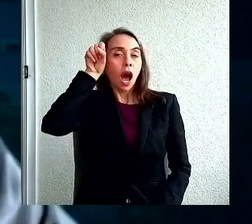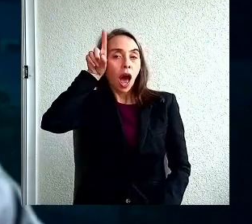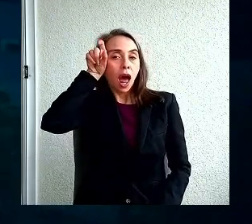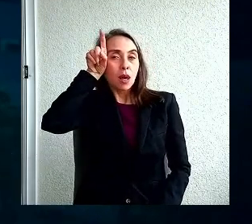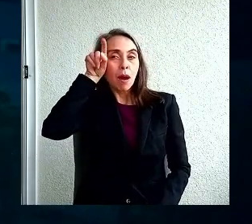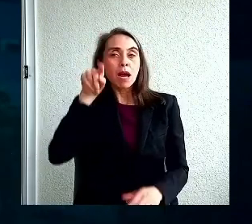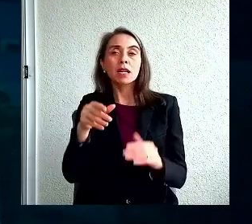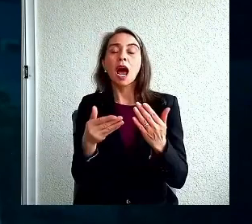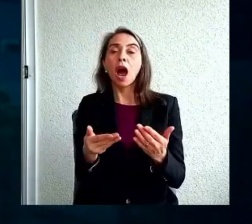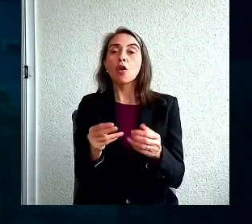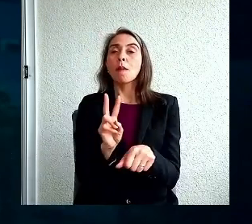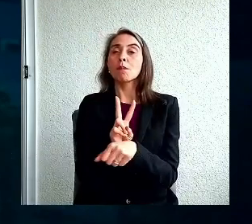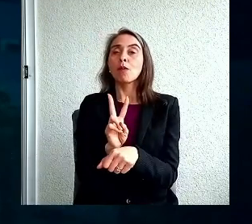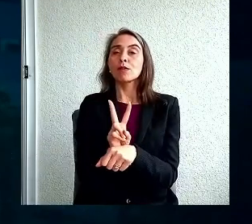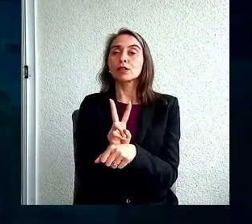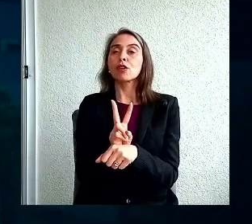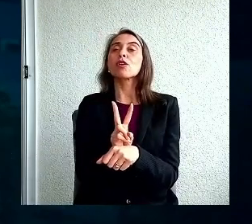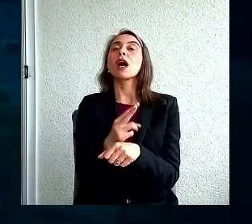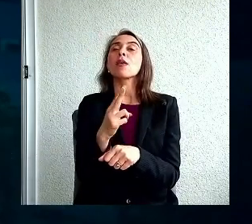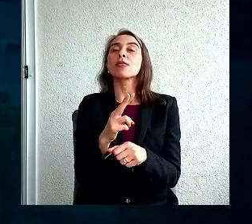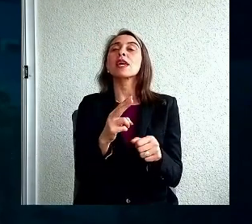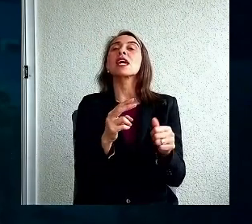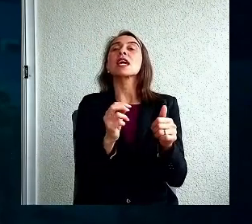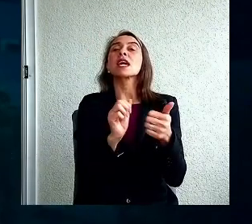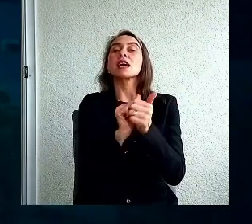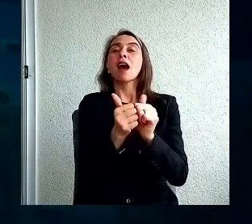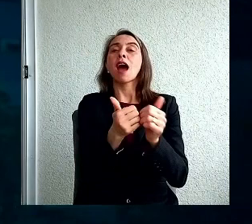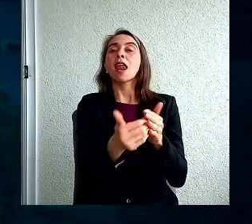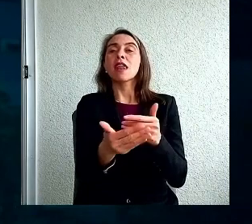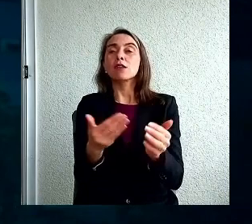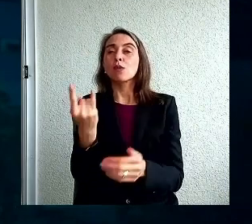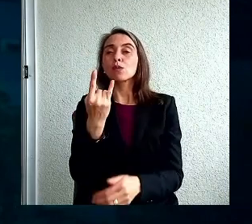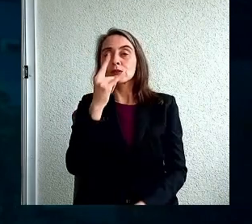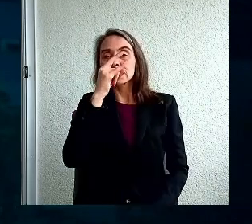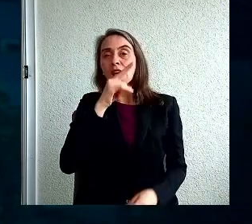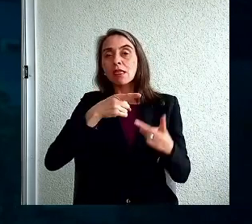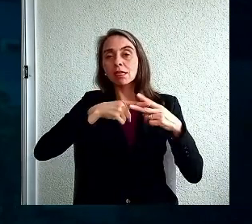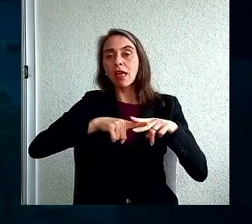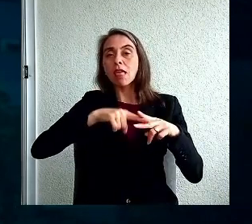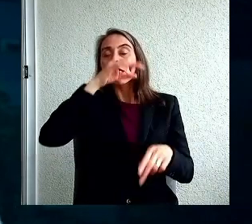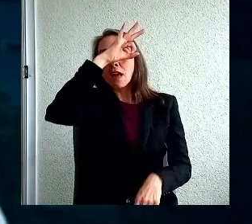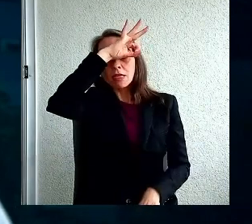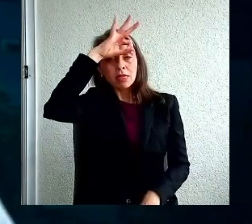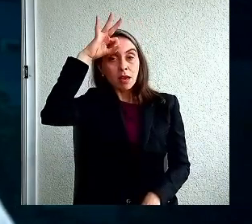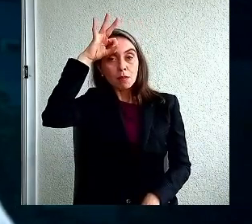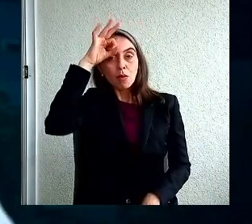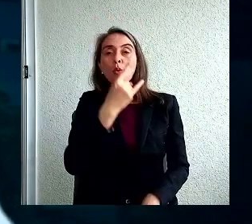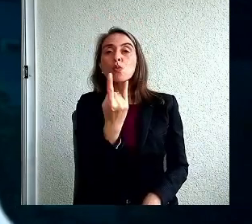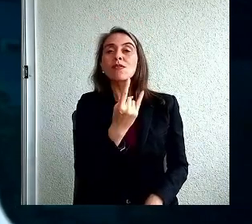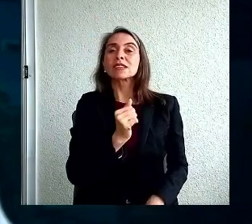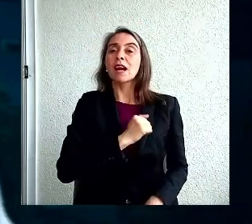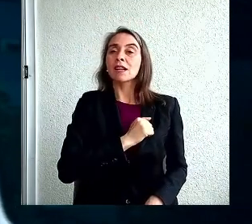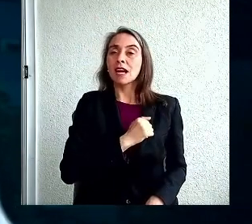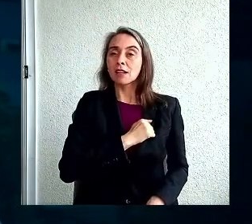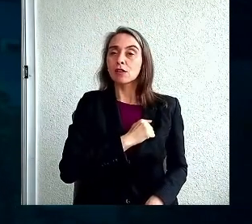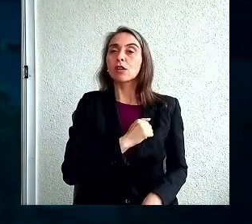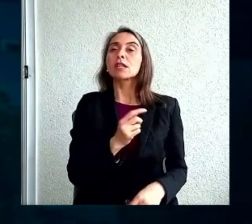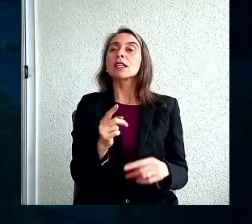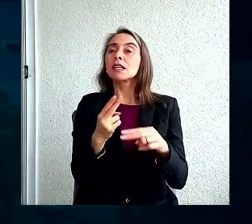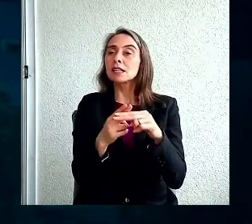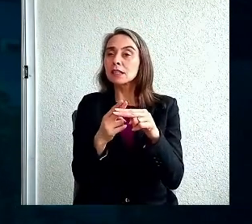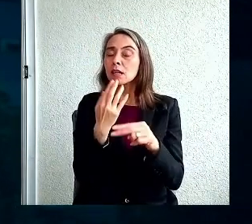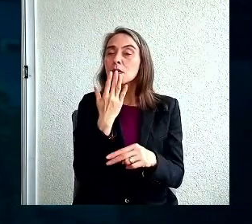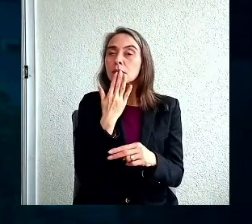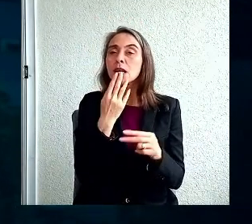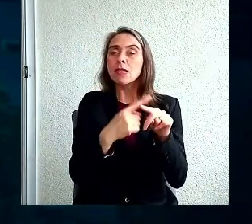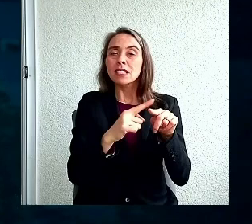de la Universidad Católica de Temuco y sus líneas de investigación están relacionadas con la ecofisiología vegetal y los hongos liquinizados.